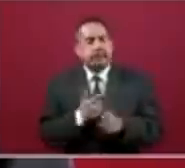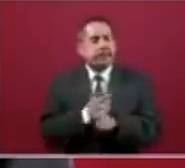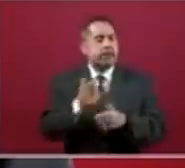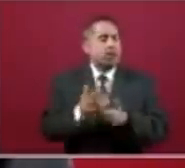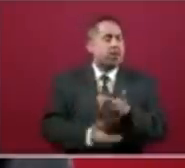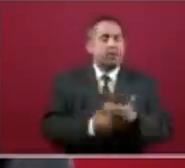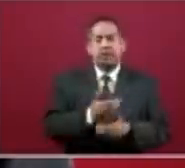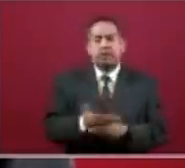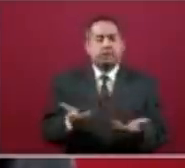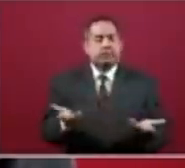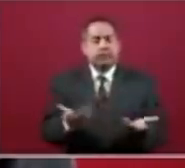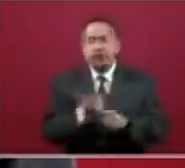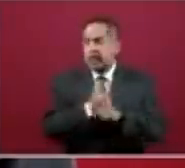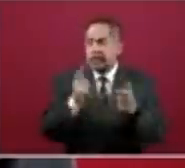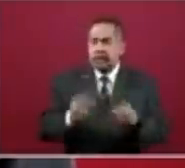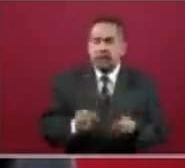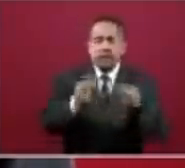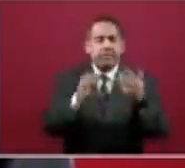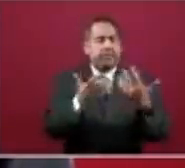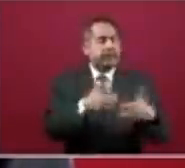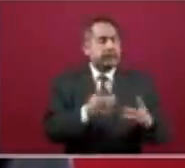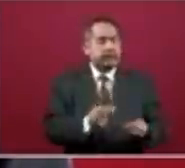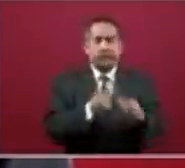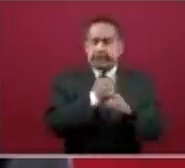comercial, la libertad empresarial,